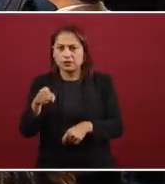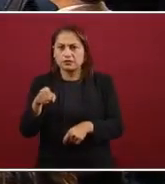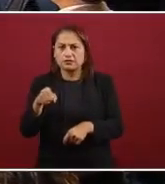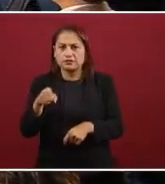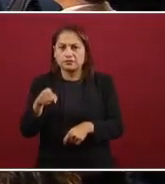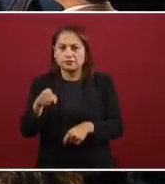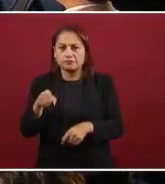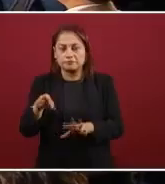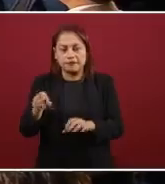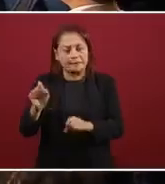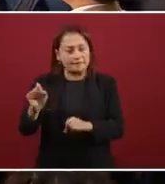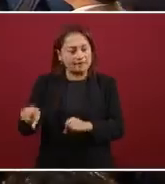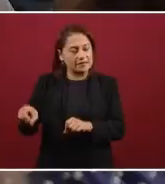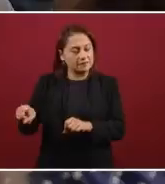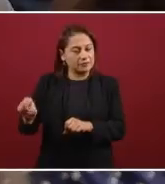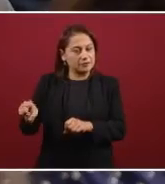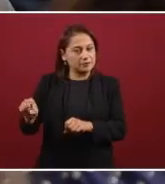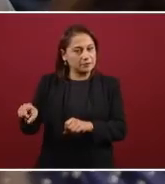fuentes